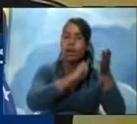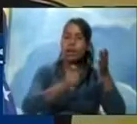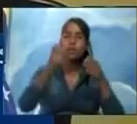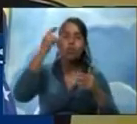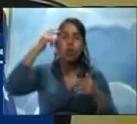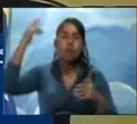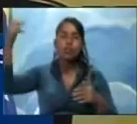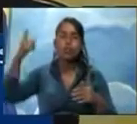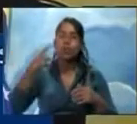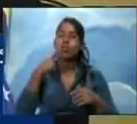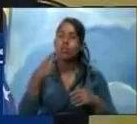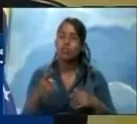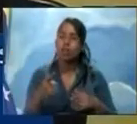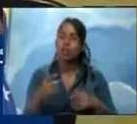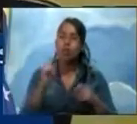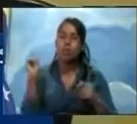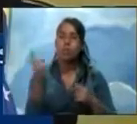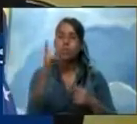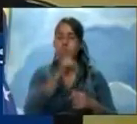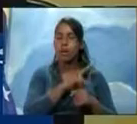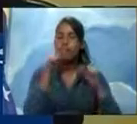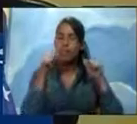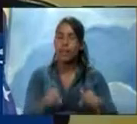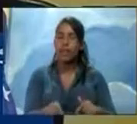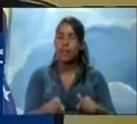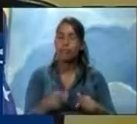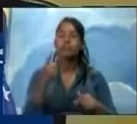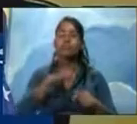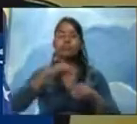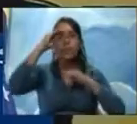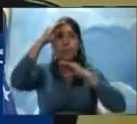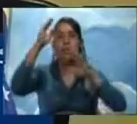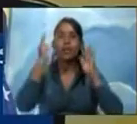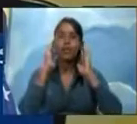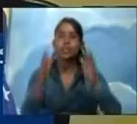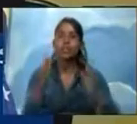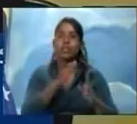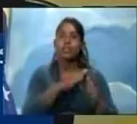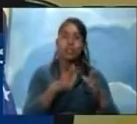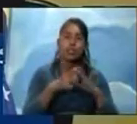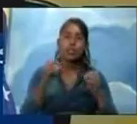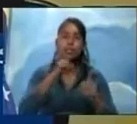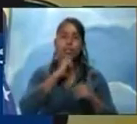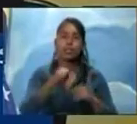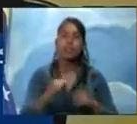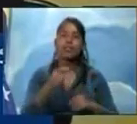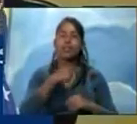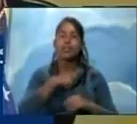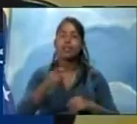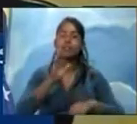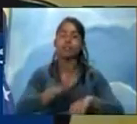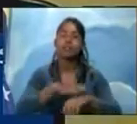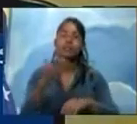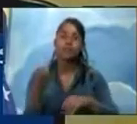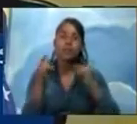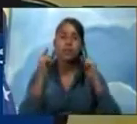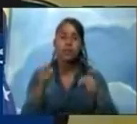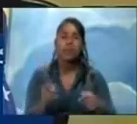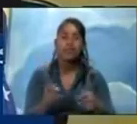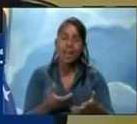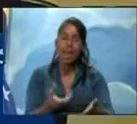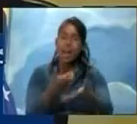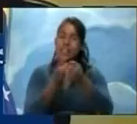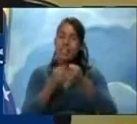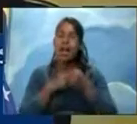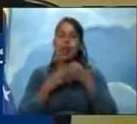sueño y relató lo principal del asunto. Aquí me llama también la atención y quiero compartir con ustedes, porque él saca